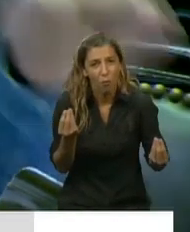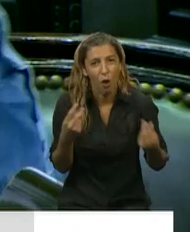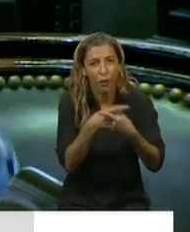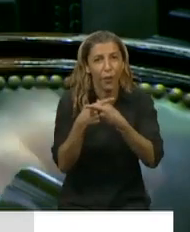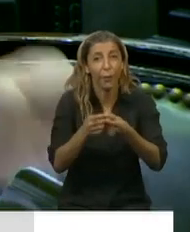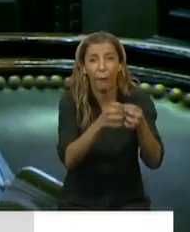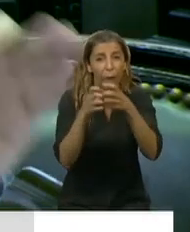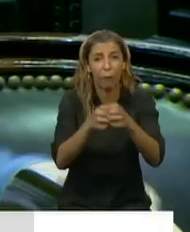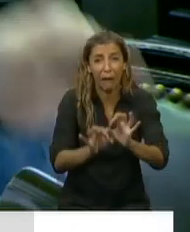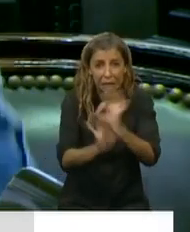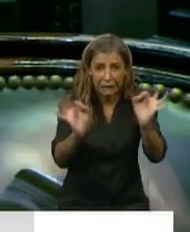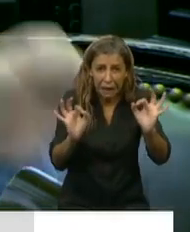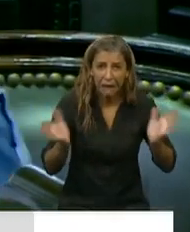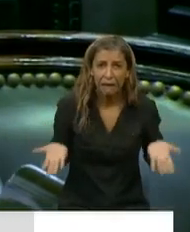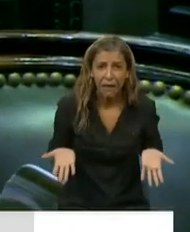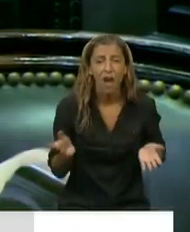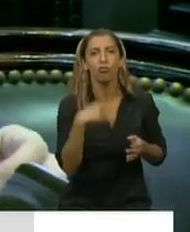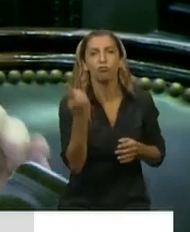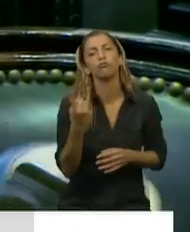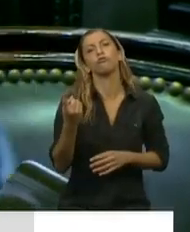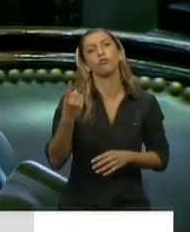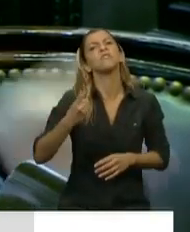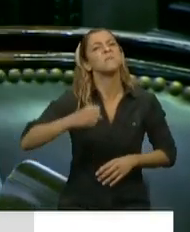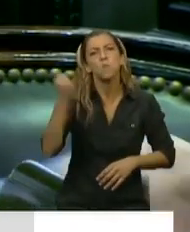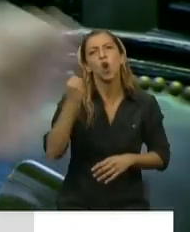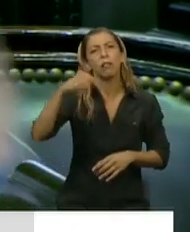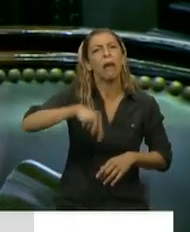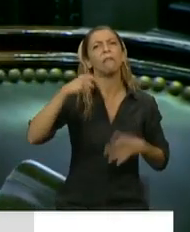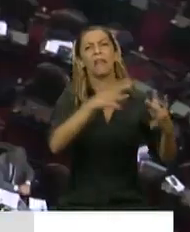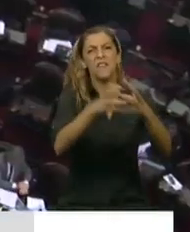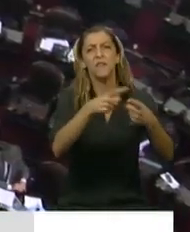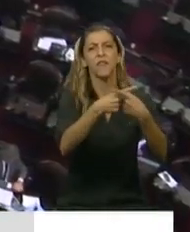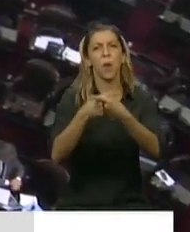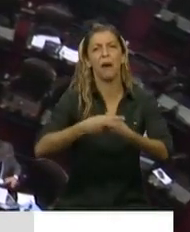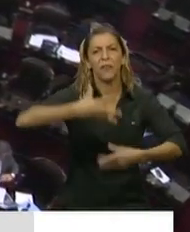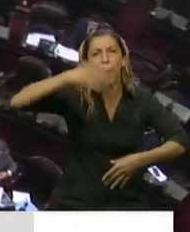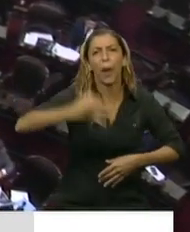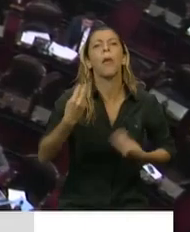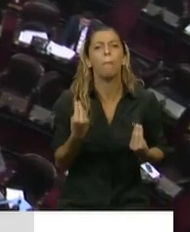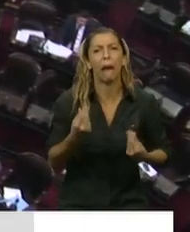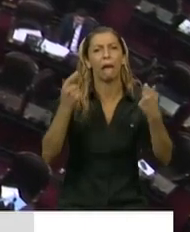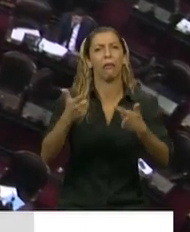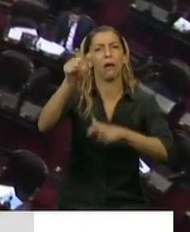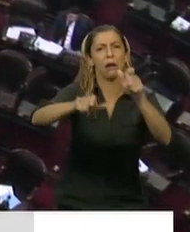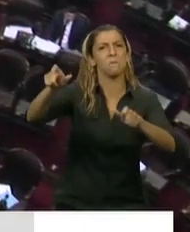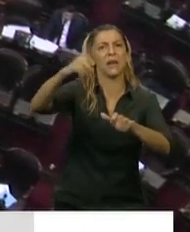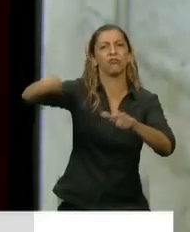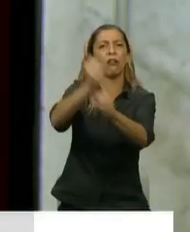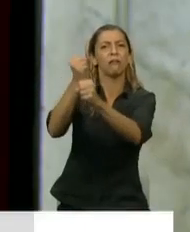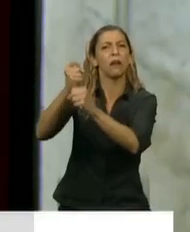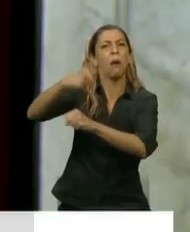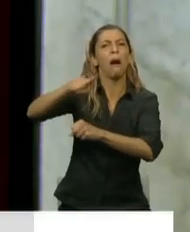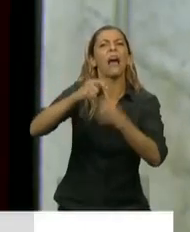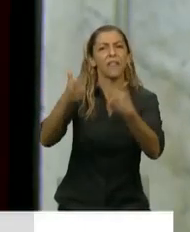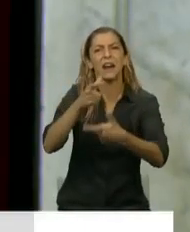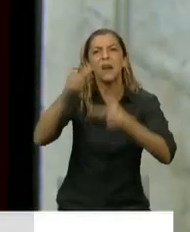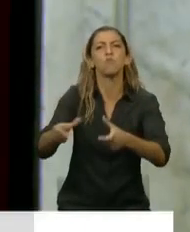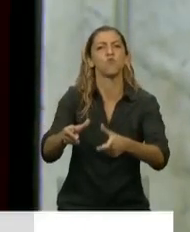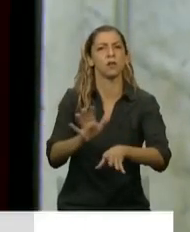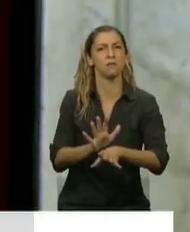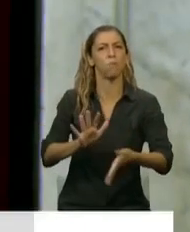están en la primera línea, 12, 14 horas están trabajando, sus salarios no les alcanzan. Muchos quedaron afuera,